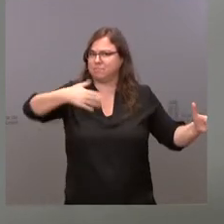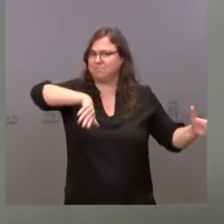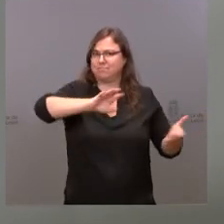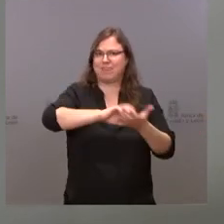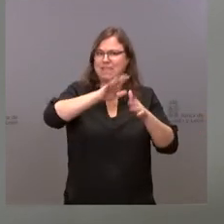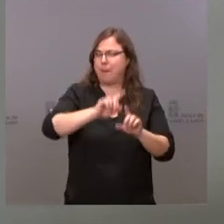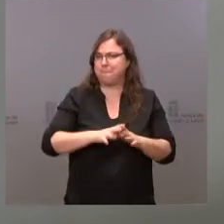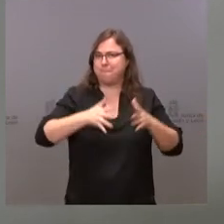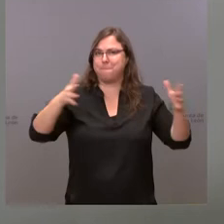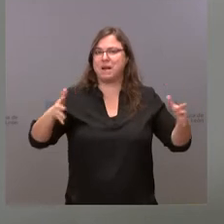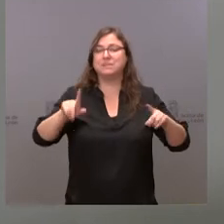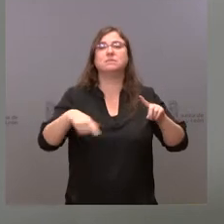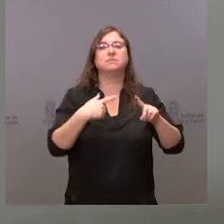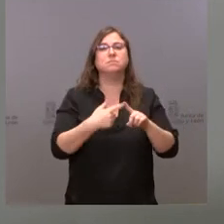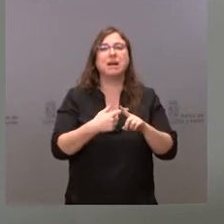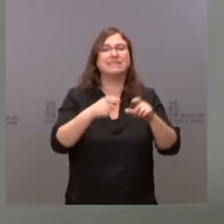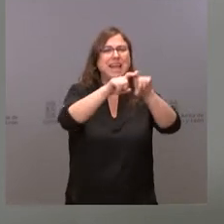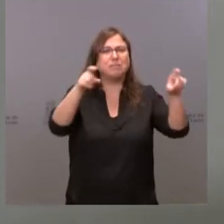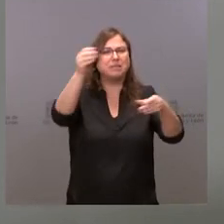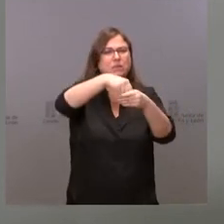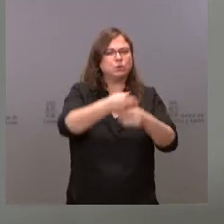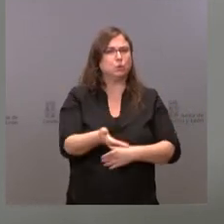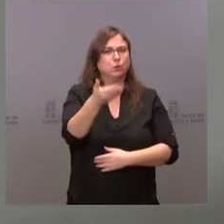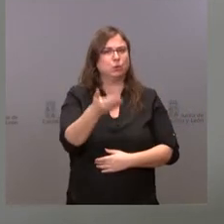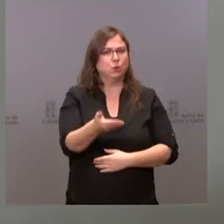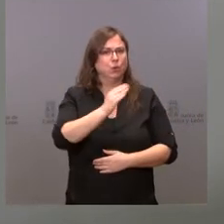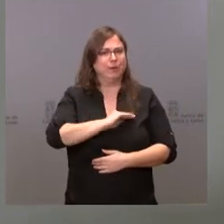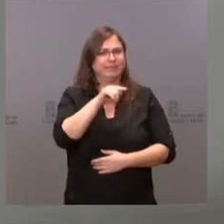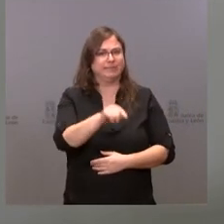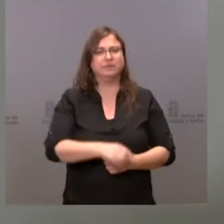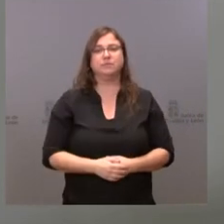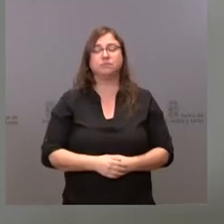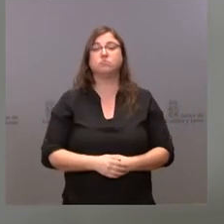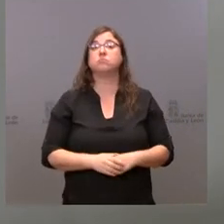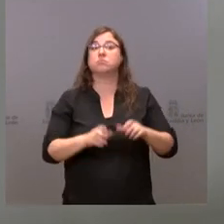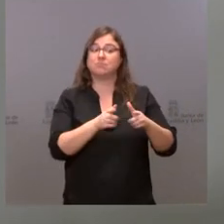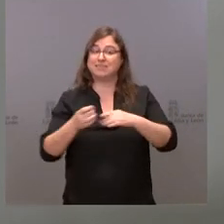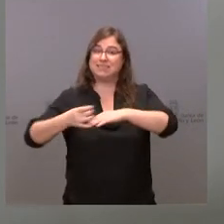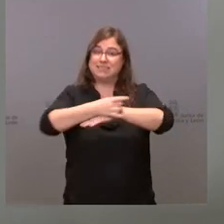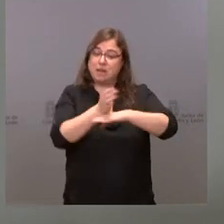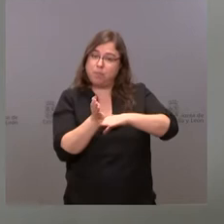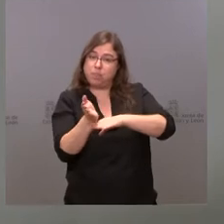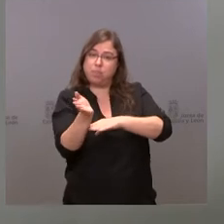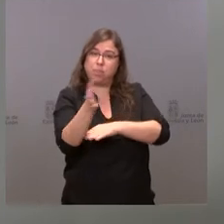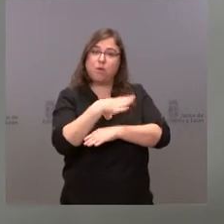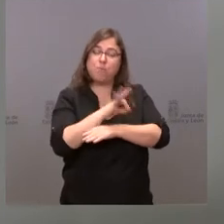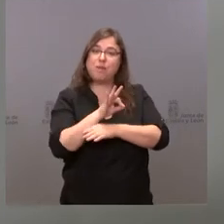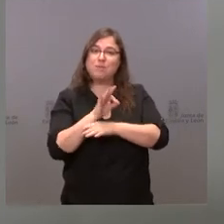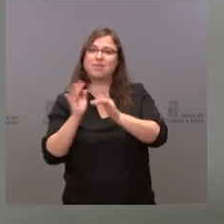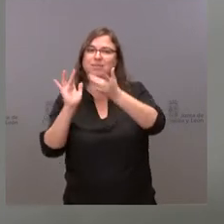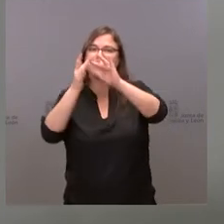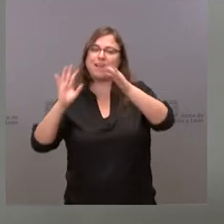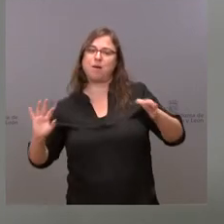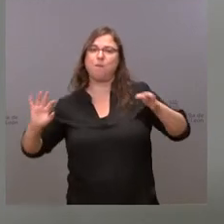uno de los que dispone de un mayor número de empresas relevantes este desarrollo ese ramal ferroviario va a permitir conectar a las empresas